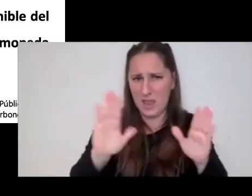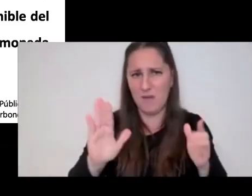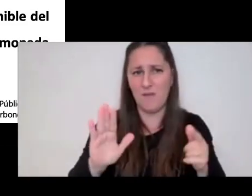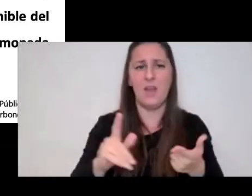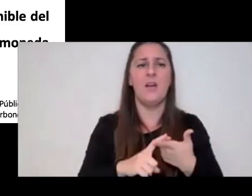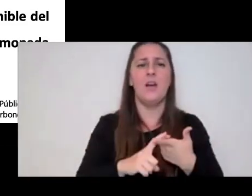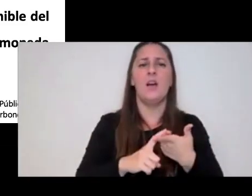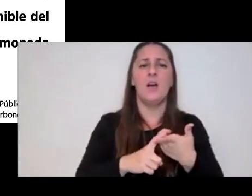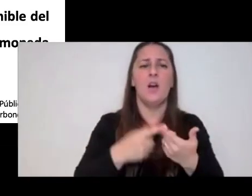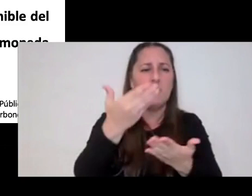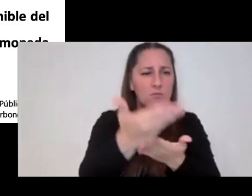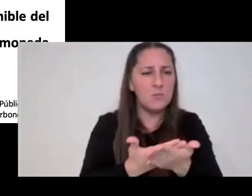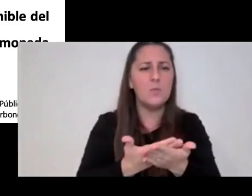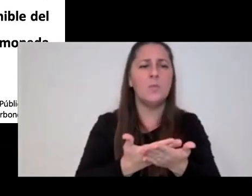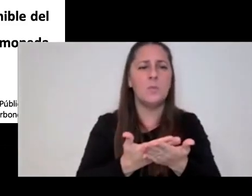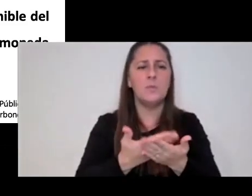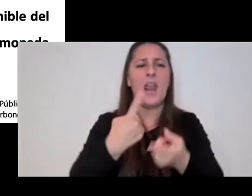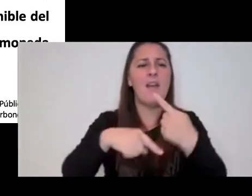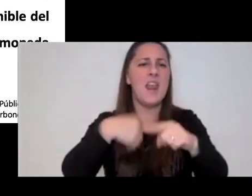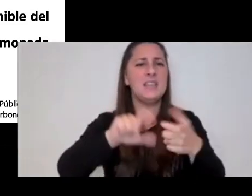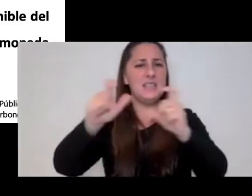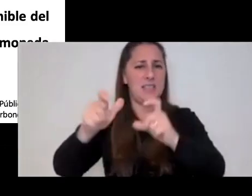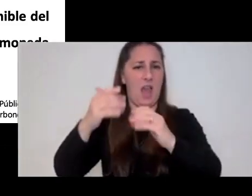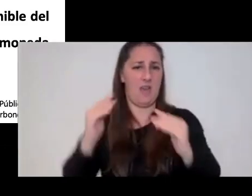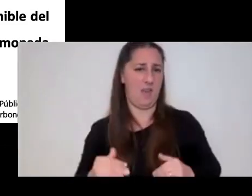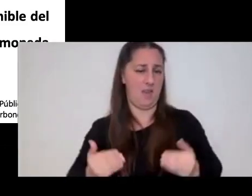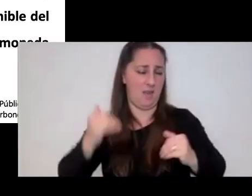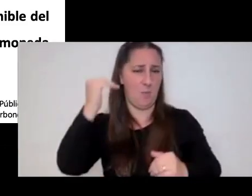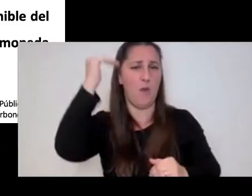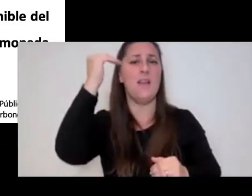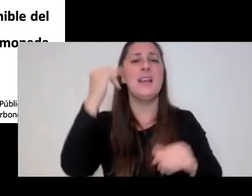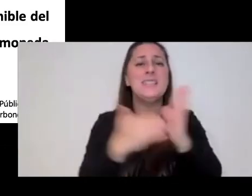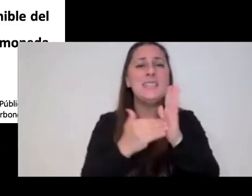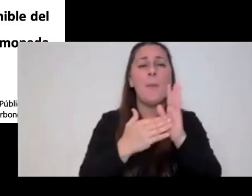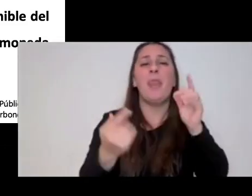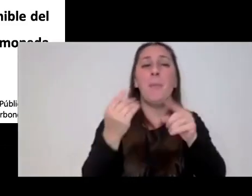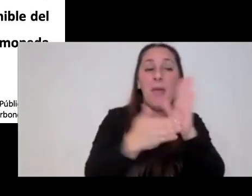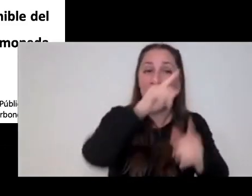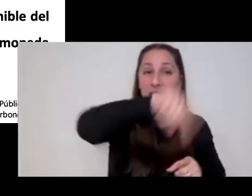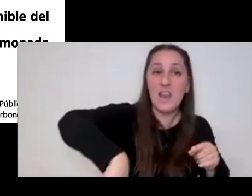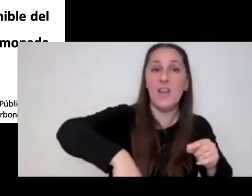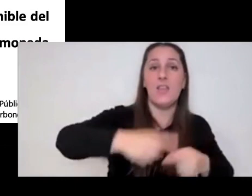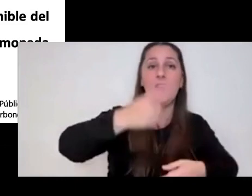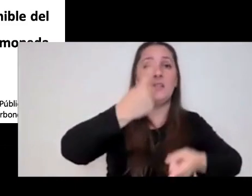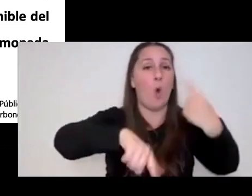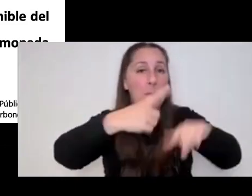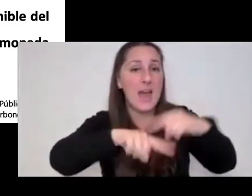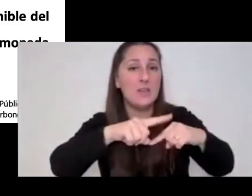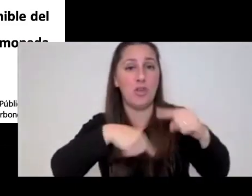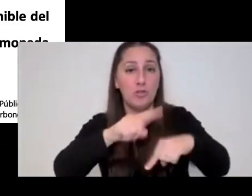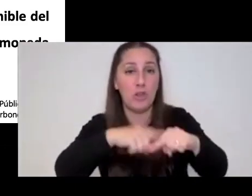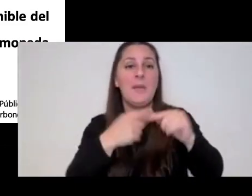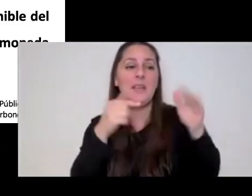liberado, impuesto a transferencia de inmuebles, pero siempre que derivan de una operación subyacente que hubiera permitido verificar la tenencia de los fondos. Y